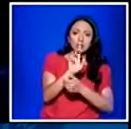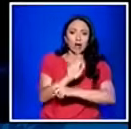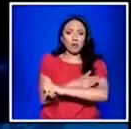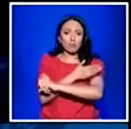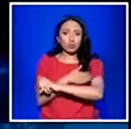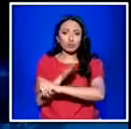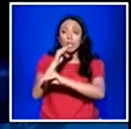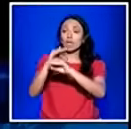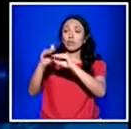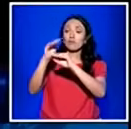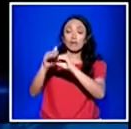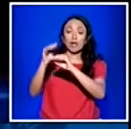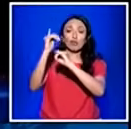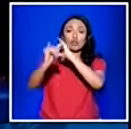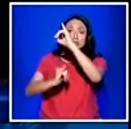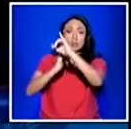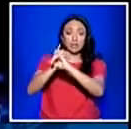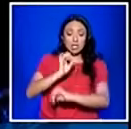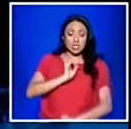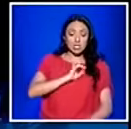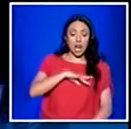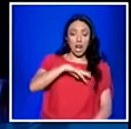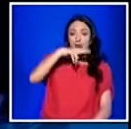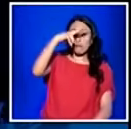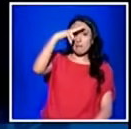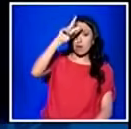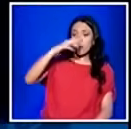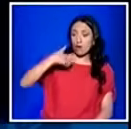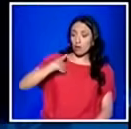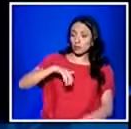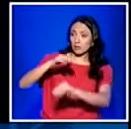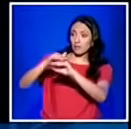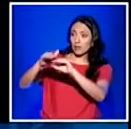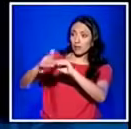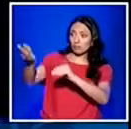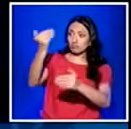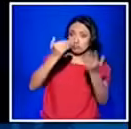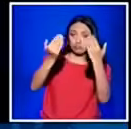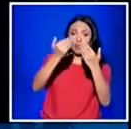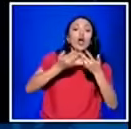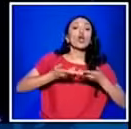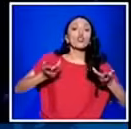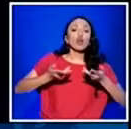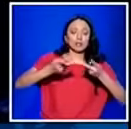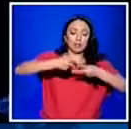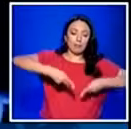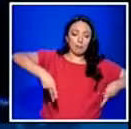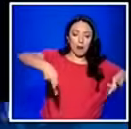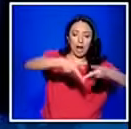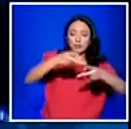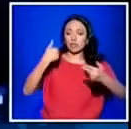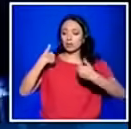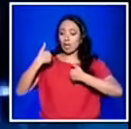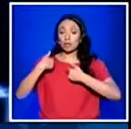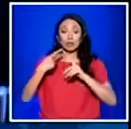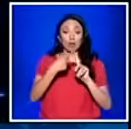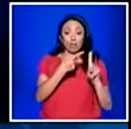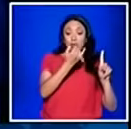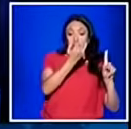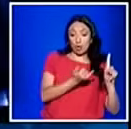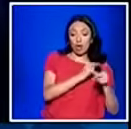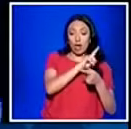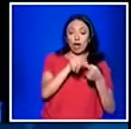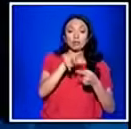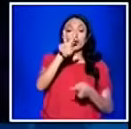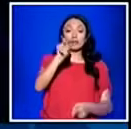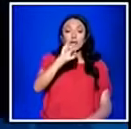invitados internacionales de Chile, México y Argentina. Se realizarán en teatros, plazas y calles de la ciudad, desde hoy hasta el 30